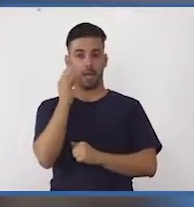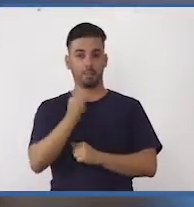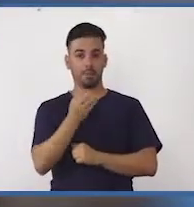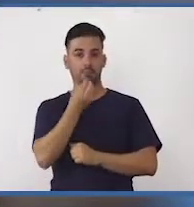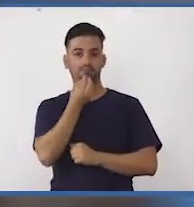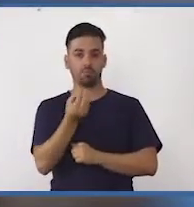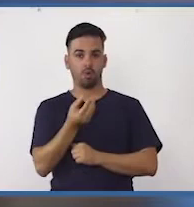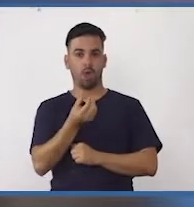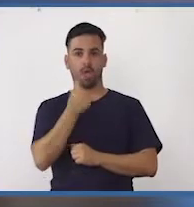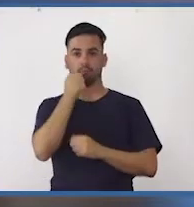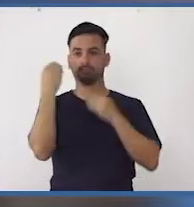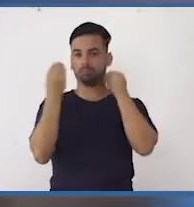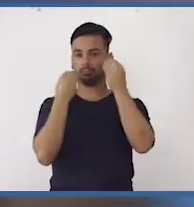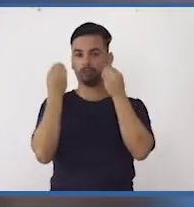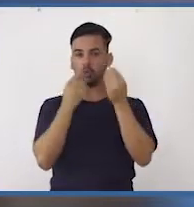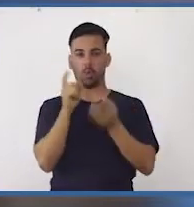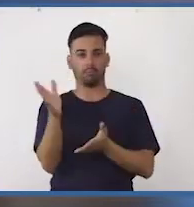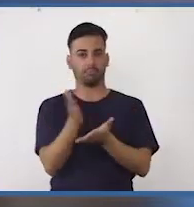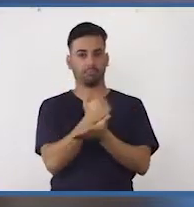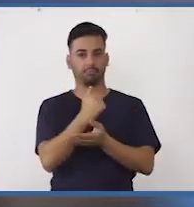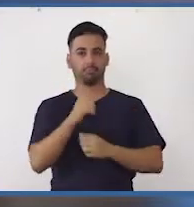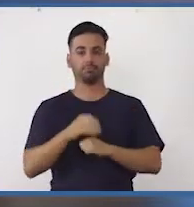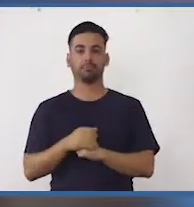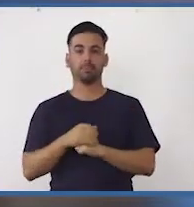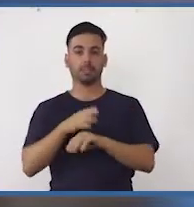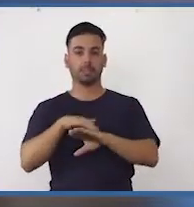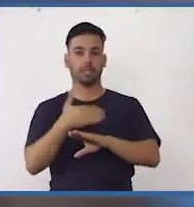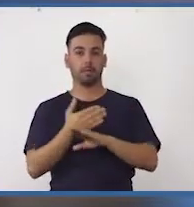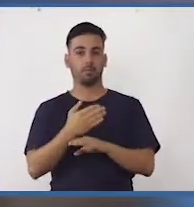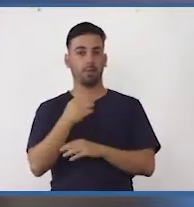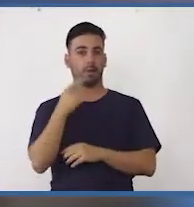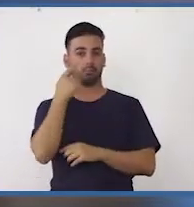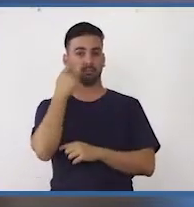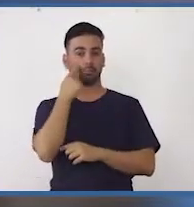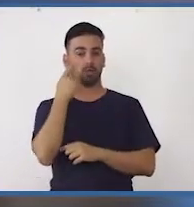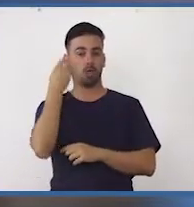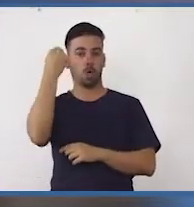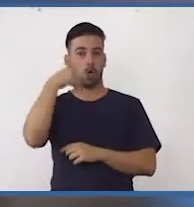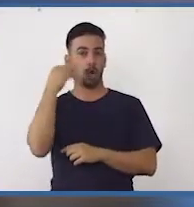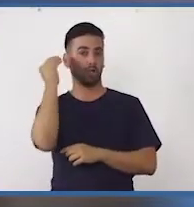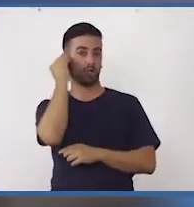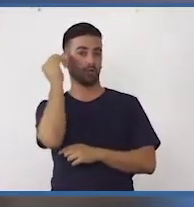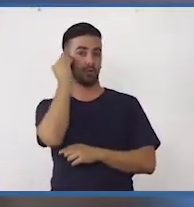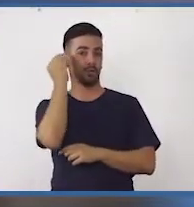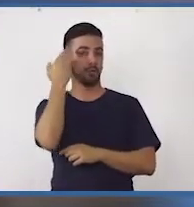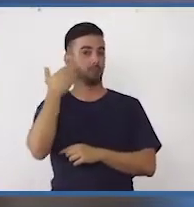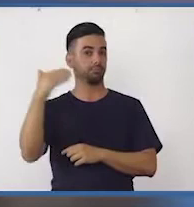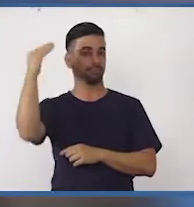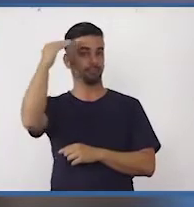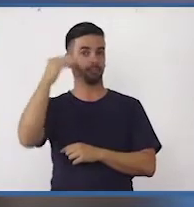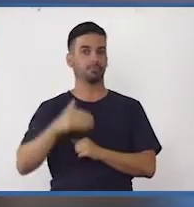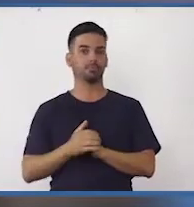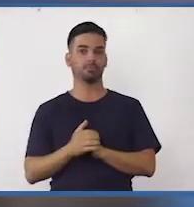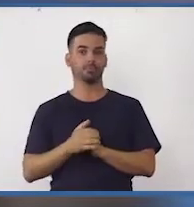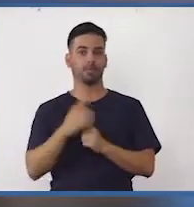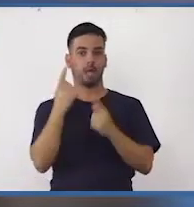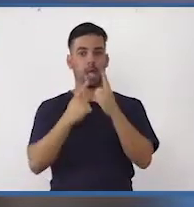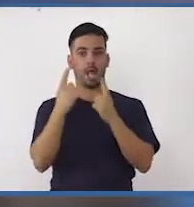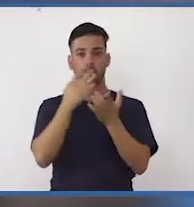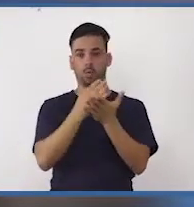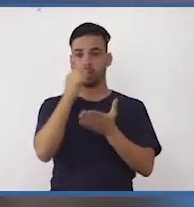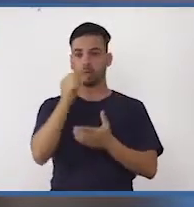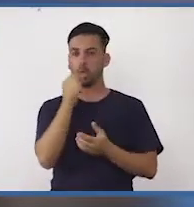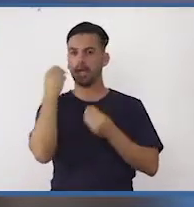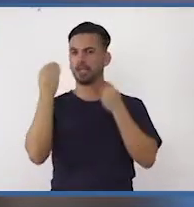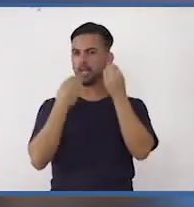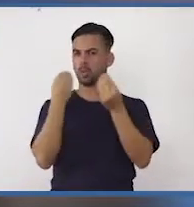aclarar y ampliar su diapasón de conocimiento para aquellos estudiantes que tienen dudas, como decía anteriormente, o para aquellos estudiantes que quieren optar por las